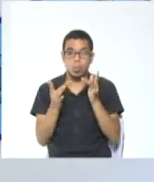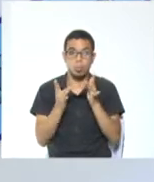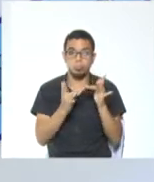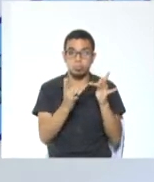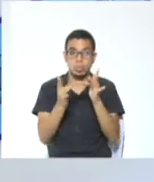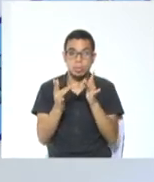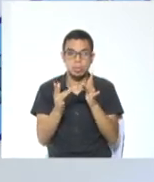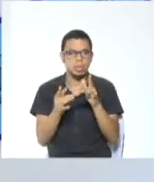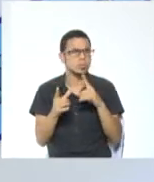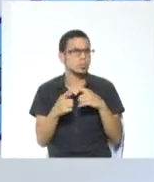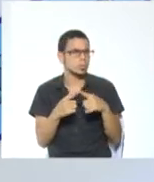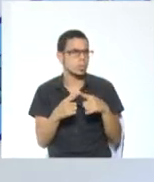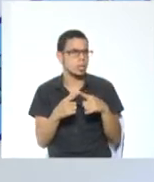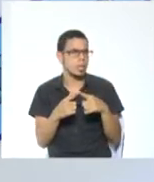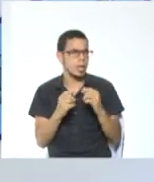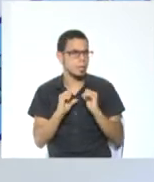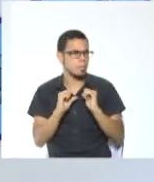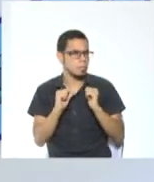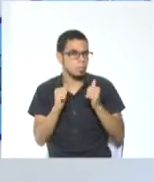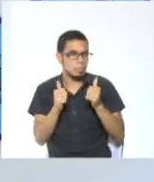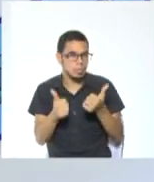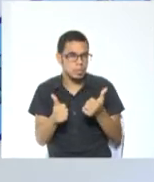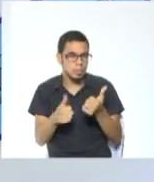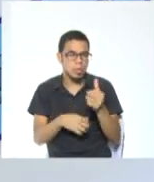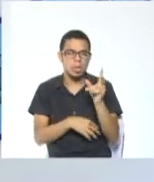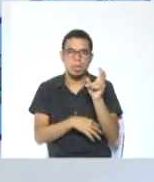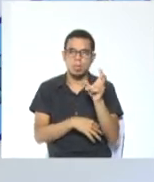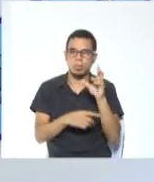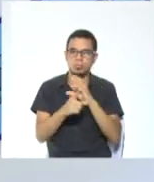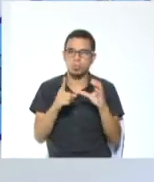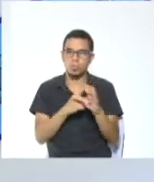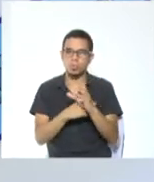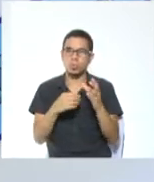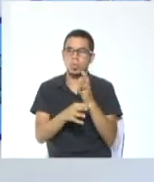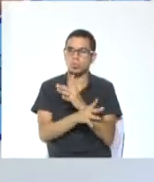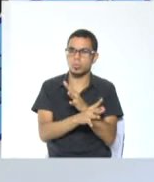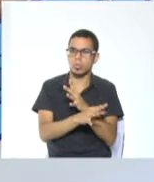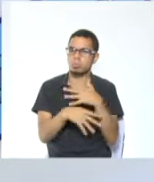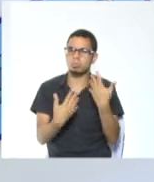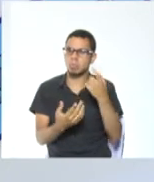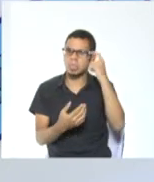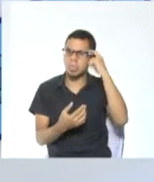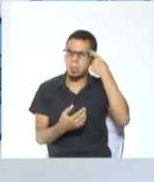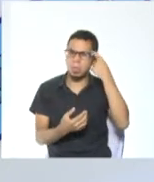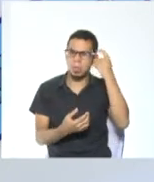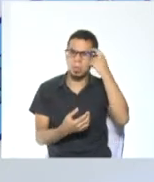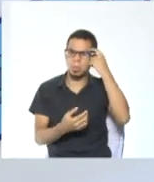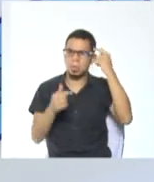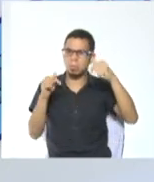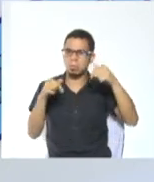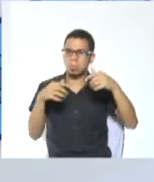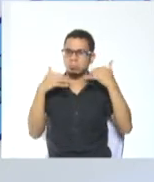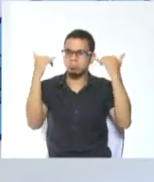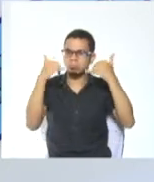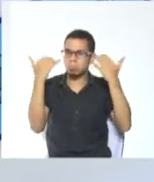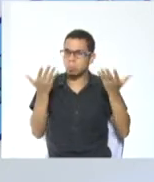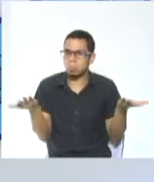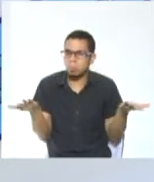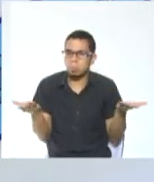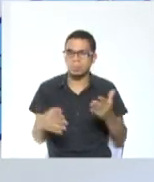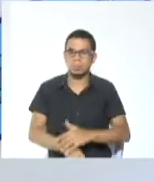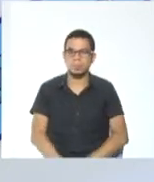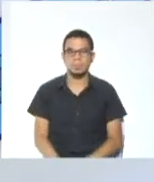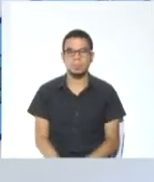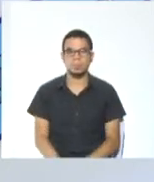de hoy, ¿qué les parece si damos inicio a este viernes de cultura y recreación con qué se celebra, qué se recuerda o qué se